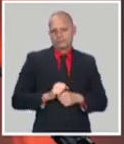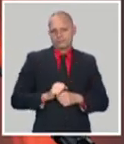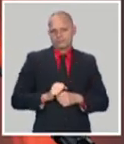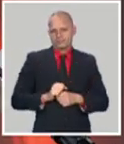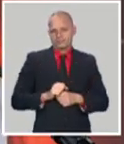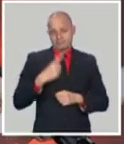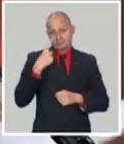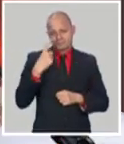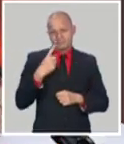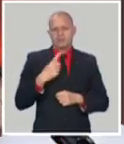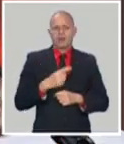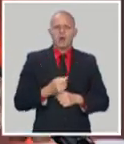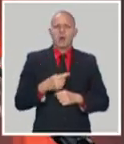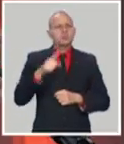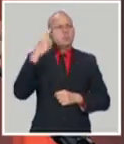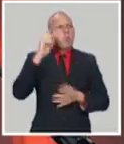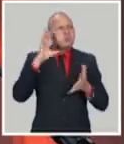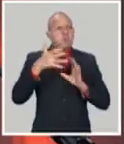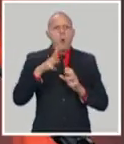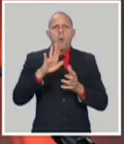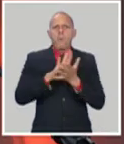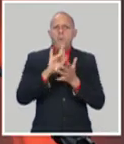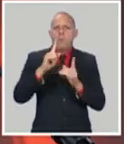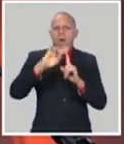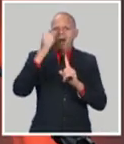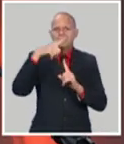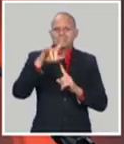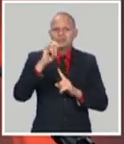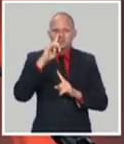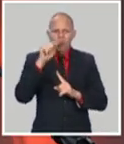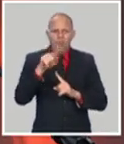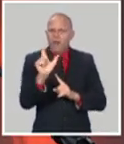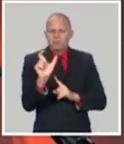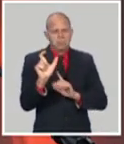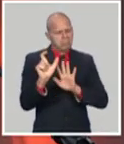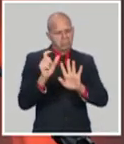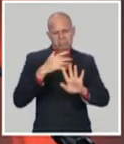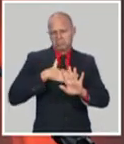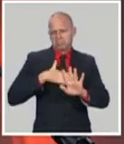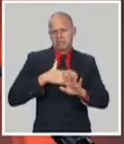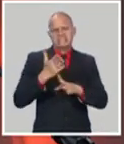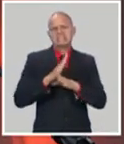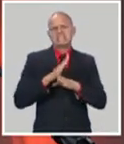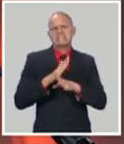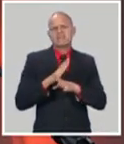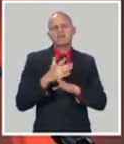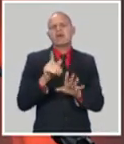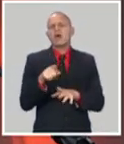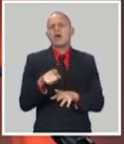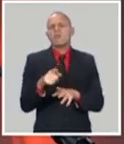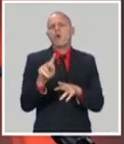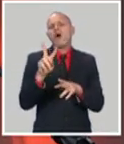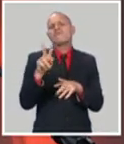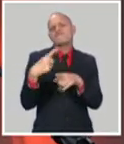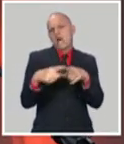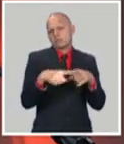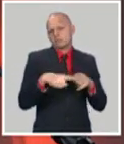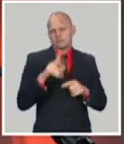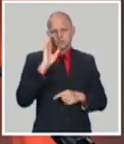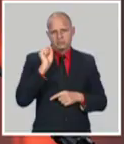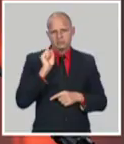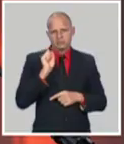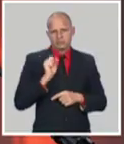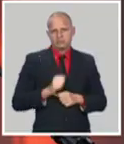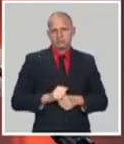sencilla. En la siguiente, ¿qué significa esto? Que usted tiene una nueva